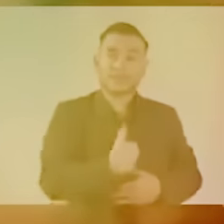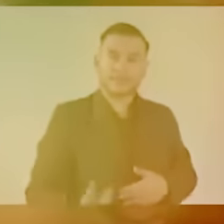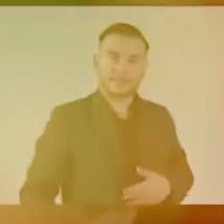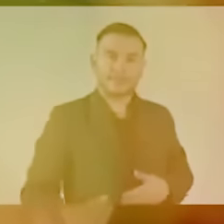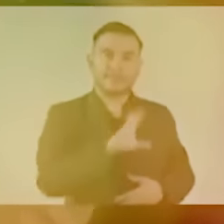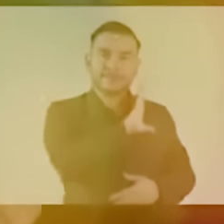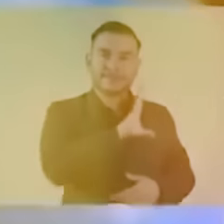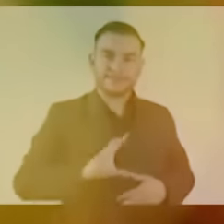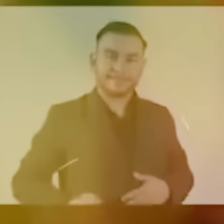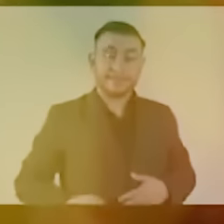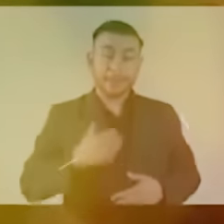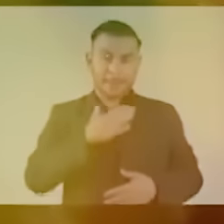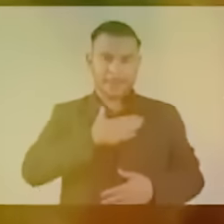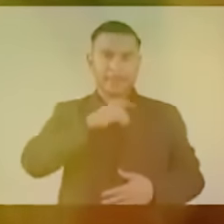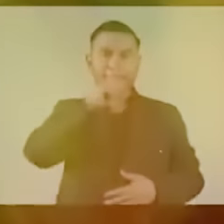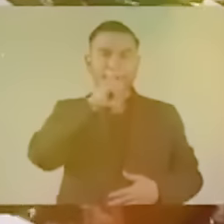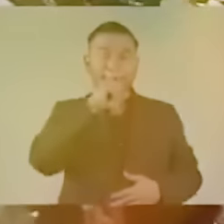Salvador. Y mi papá...